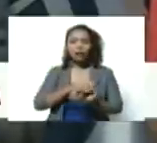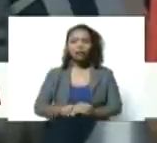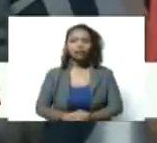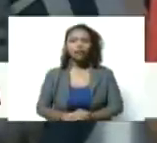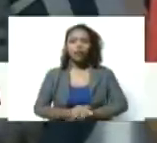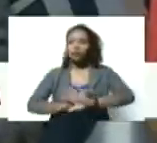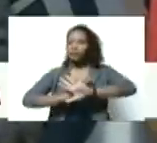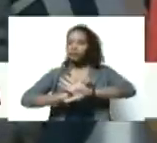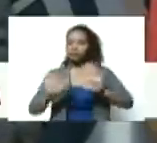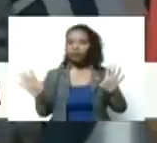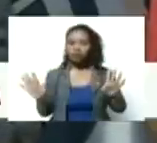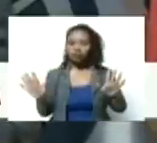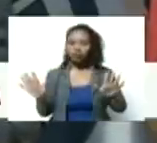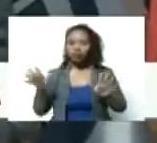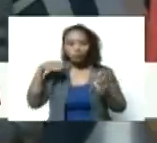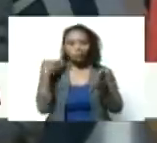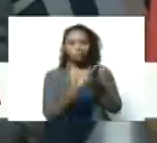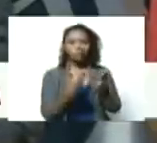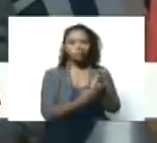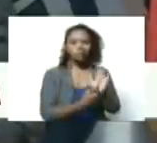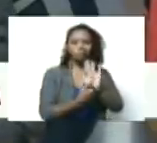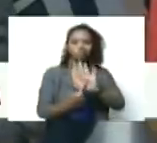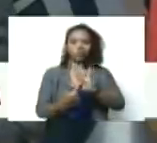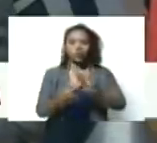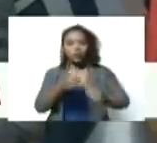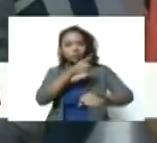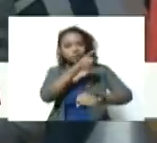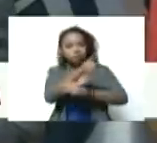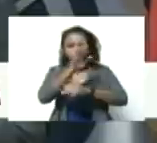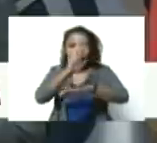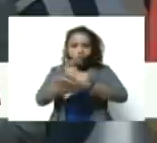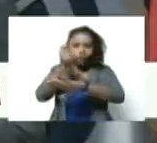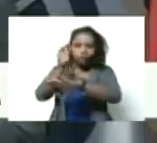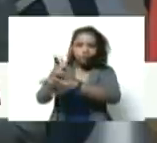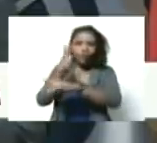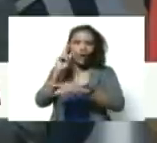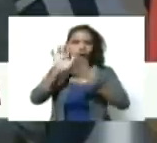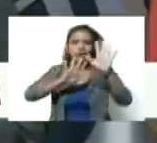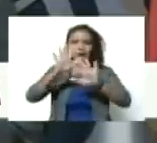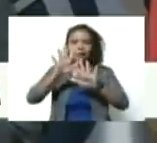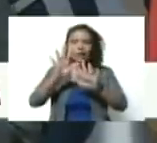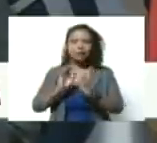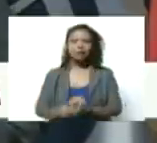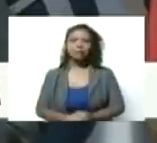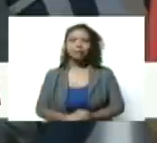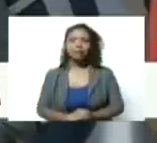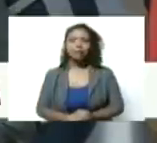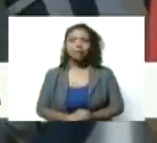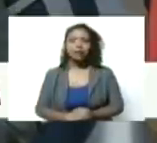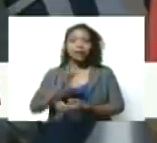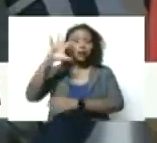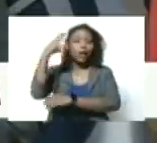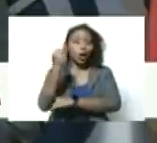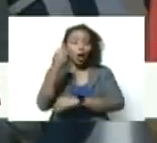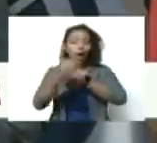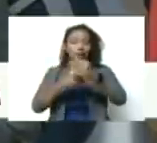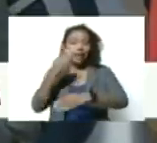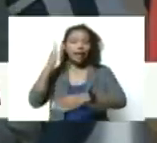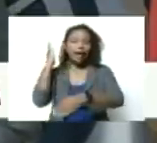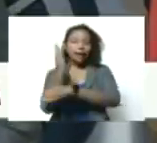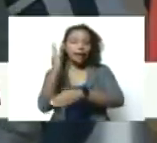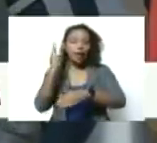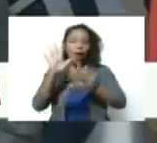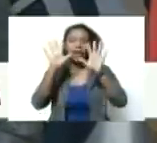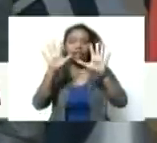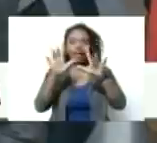ya se han presentado acusaciones en 15 casos. Y se han logrado condenas en 10